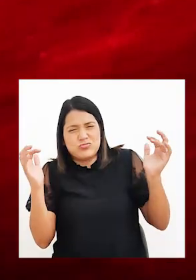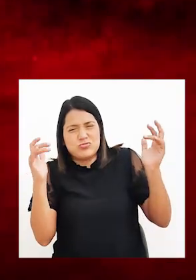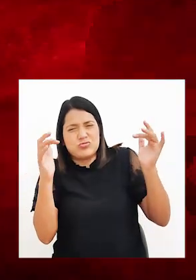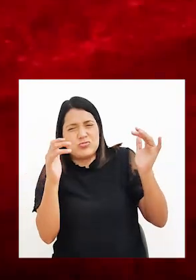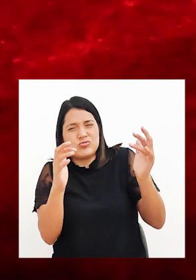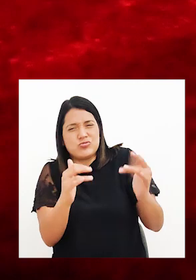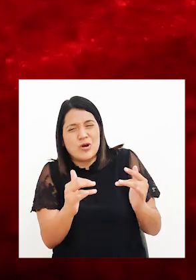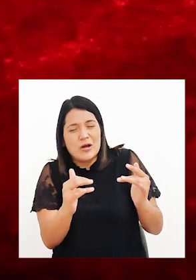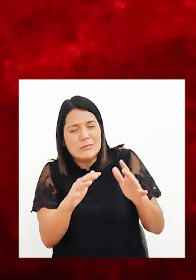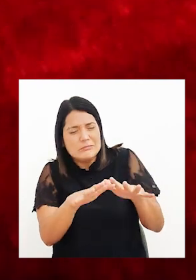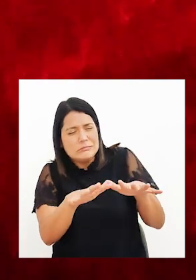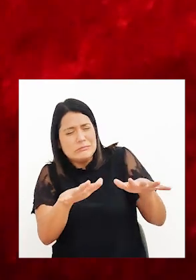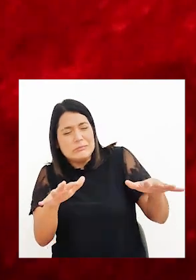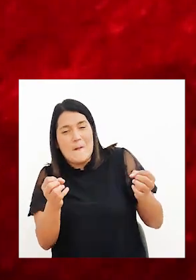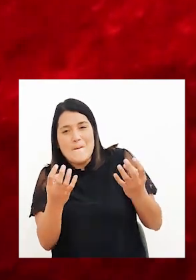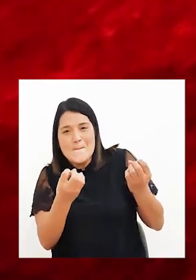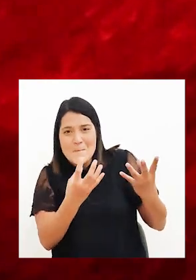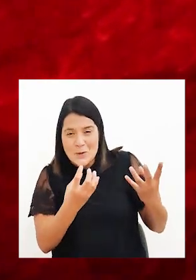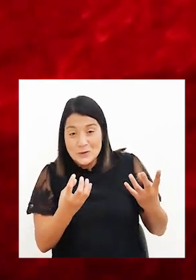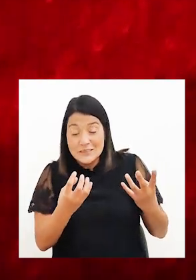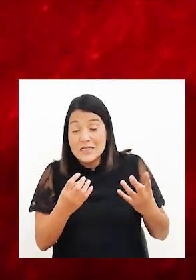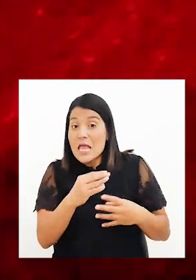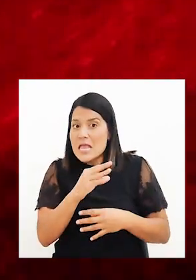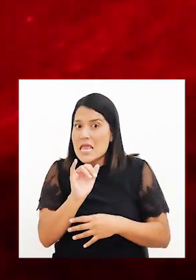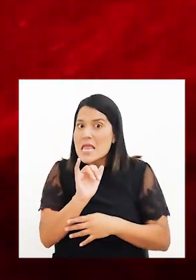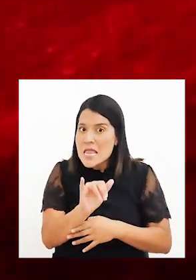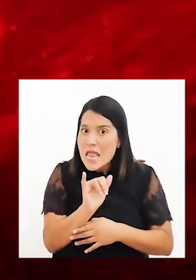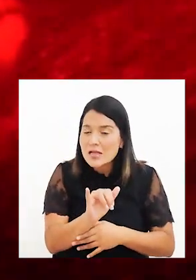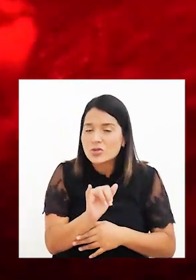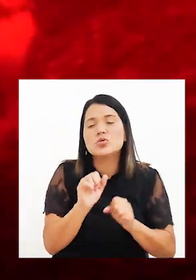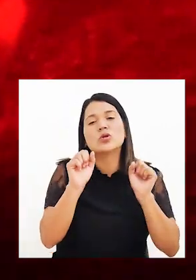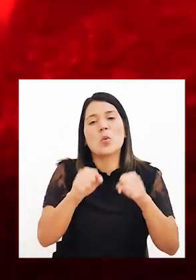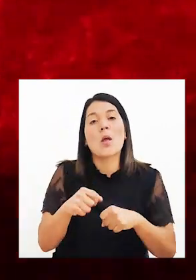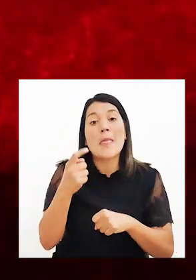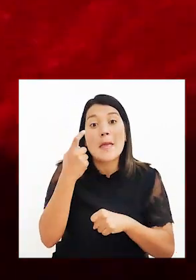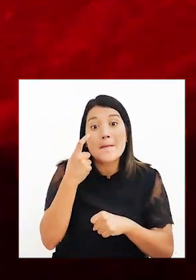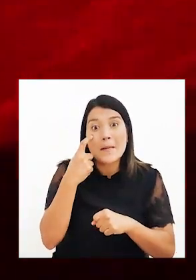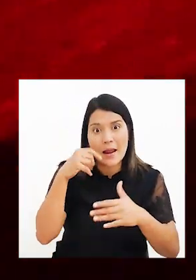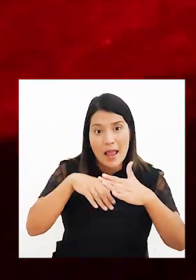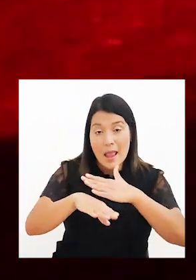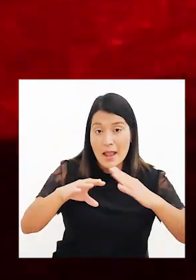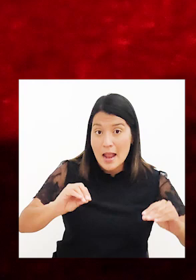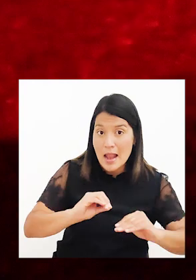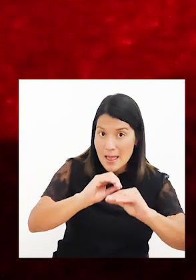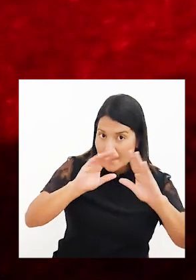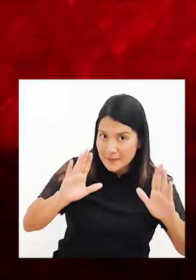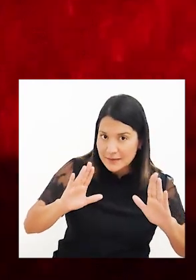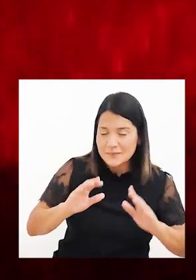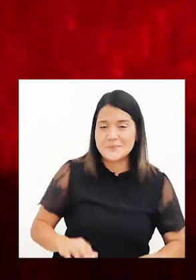lugar. Y es un evento que se puede ver a la luz del día.